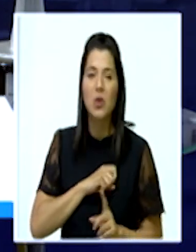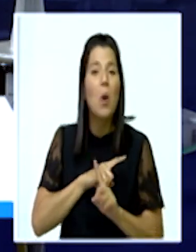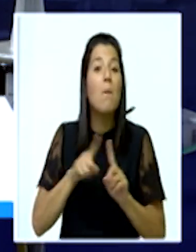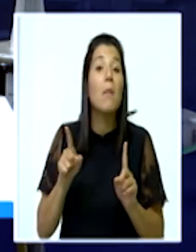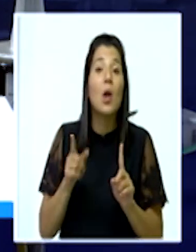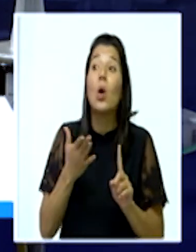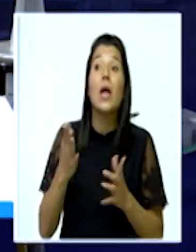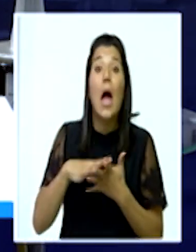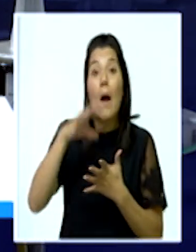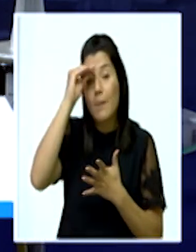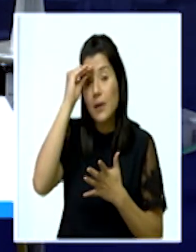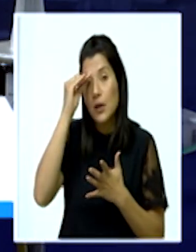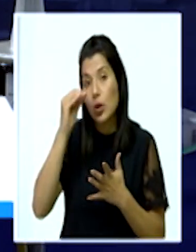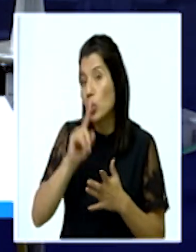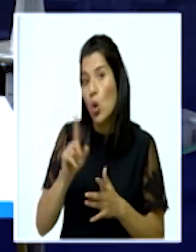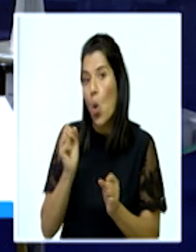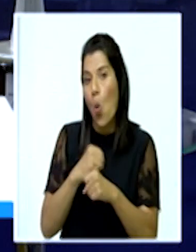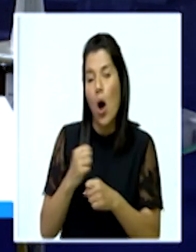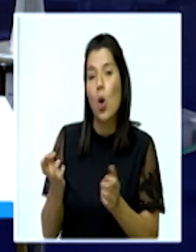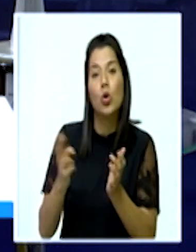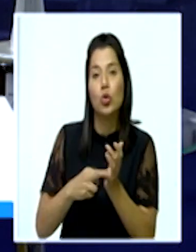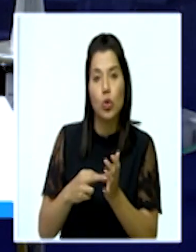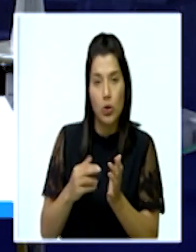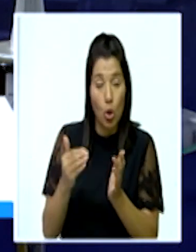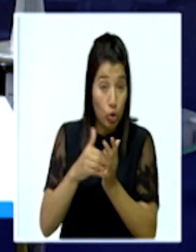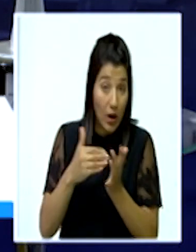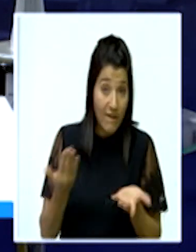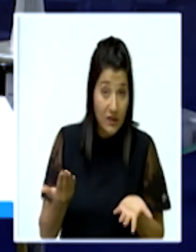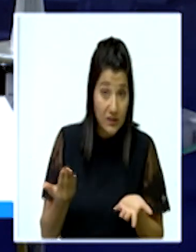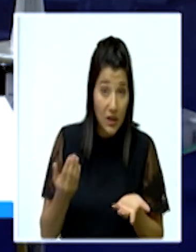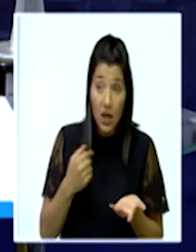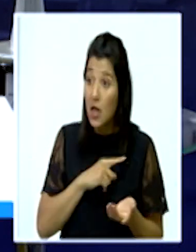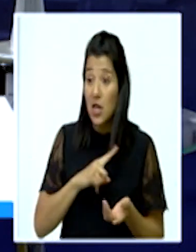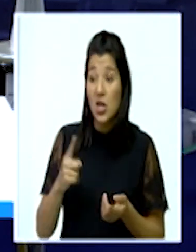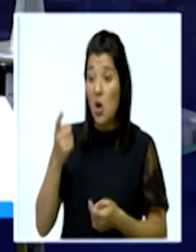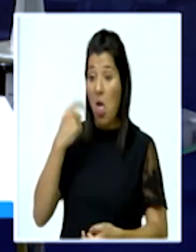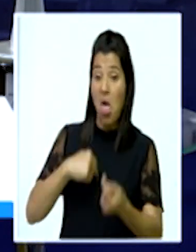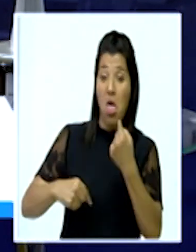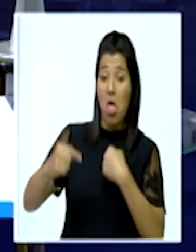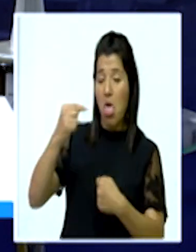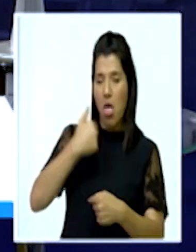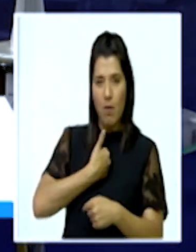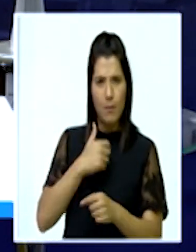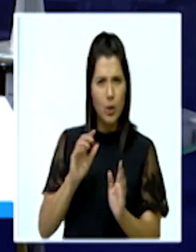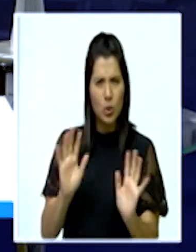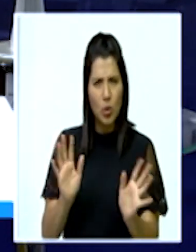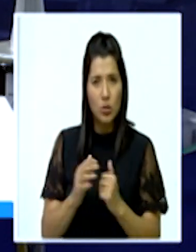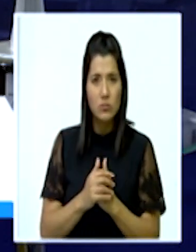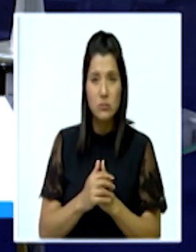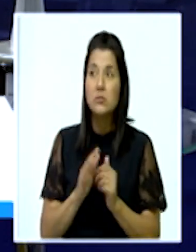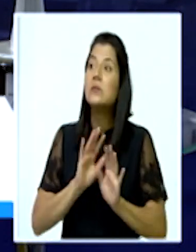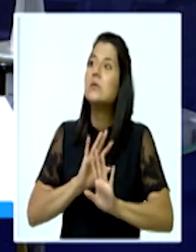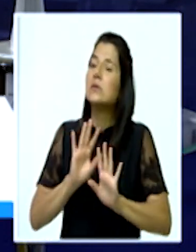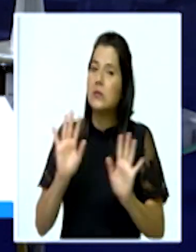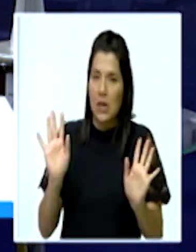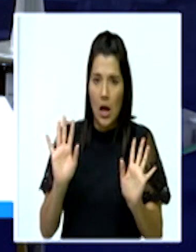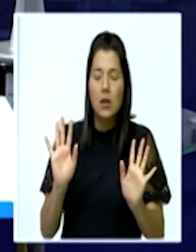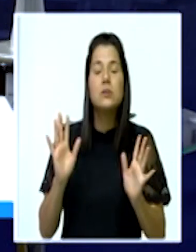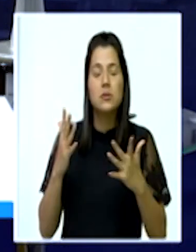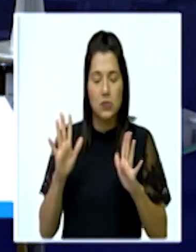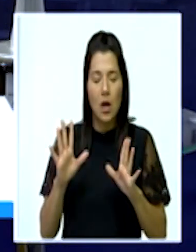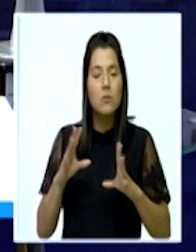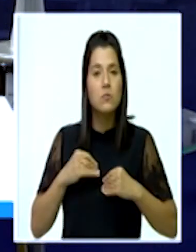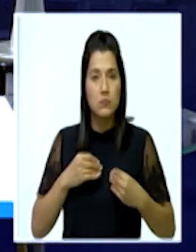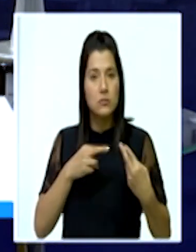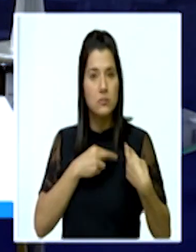que aprendí que no lo voy a volver a hacer y no me voy a autoflagelar, sino que voy a decir, bueno, de ahí sí, ya me castigué lo suficiente.